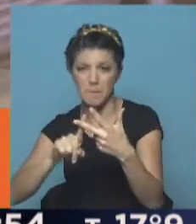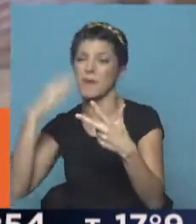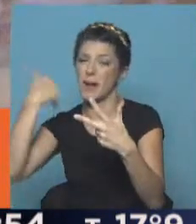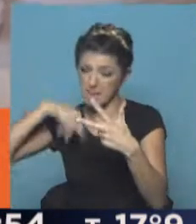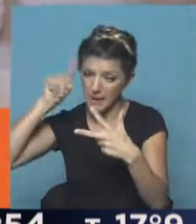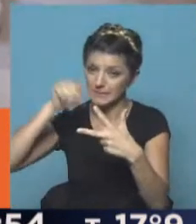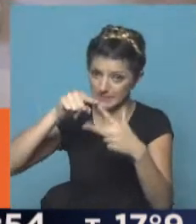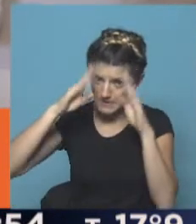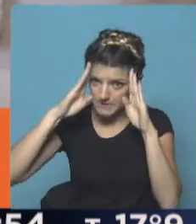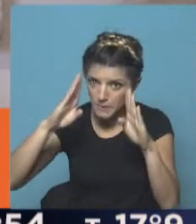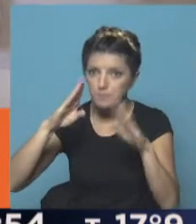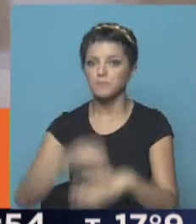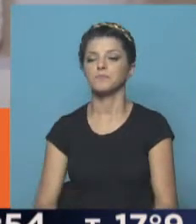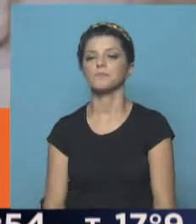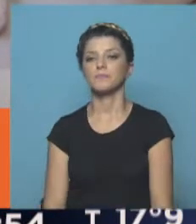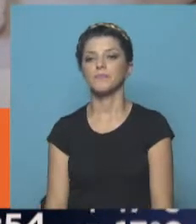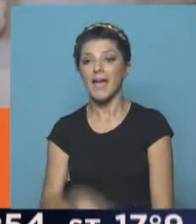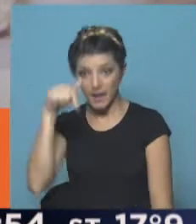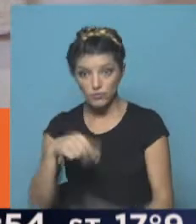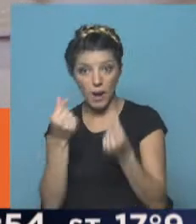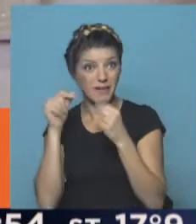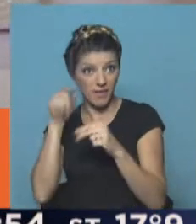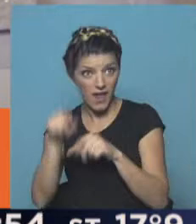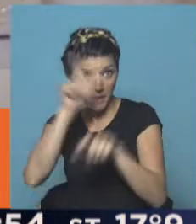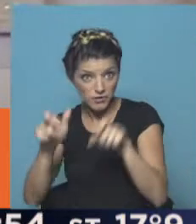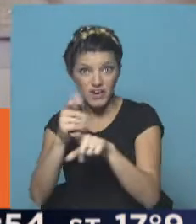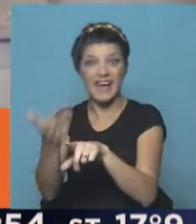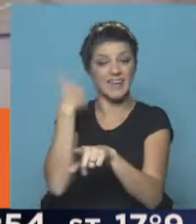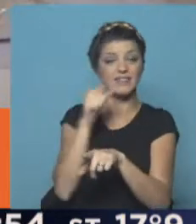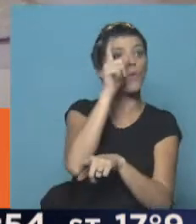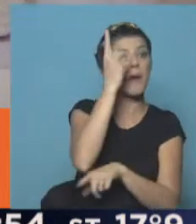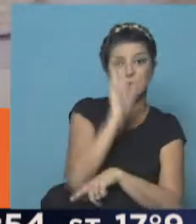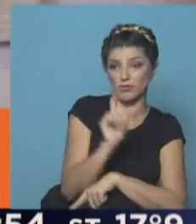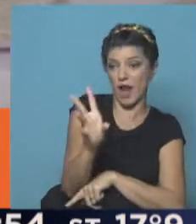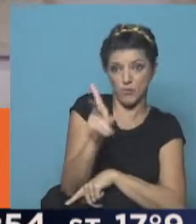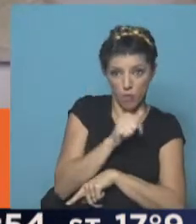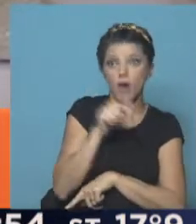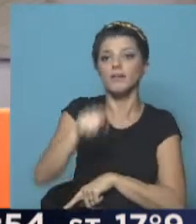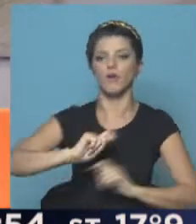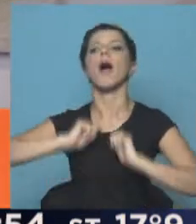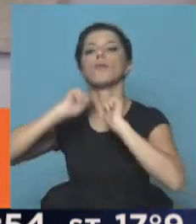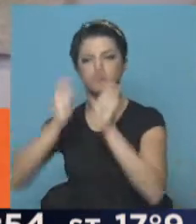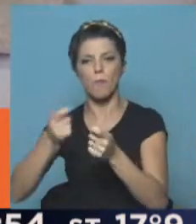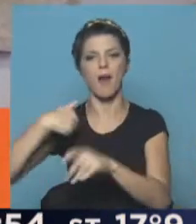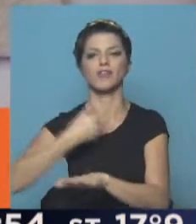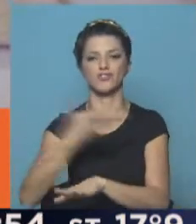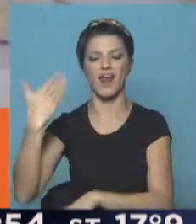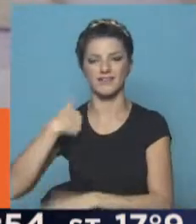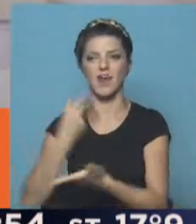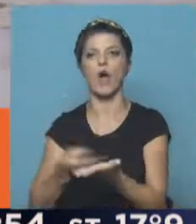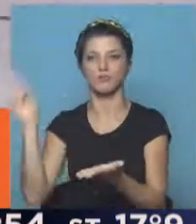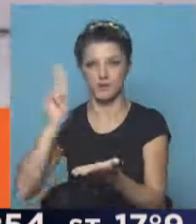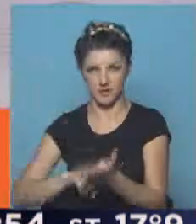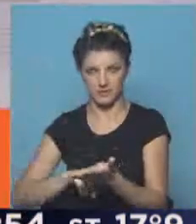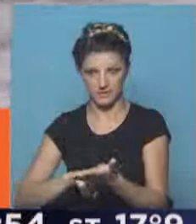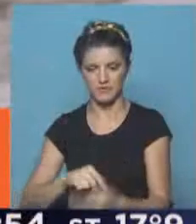y la importancia simbólica está la plata de la gente que se la habían sacado se habían robado a la gente ahora volvió a la gente en manos de la prefectura